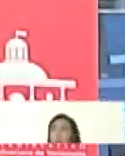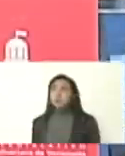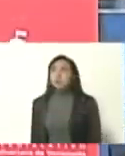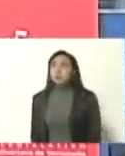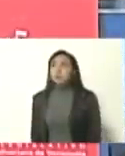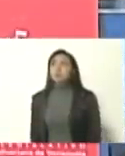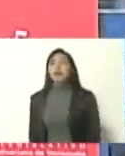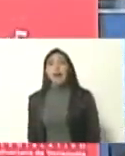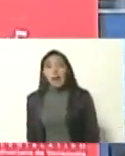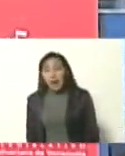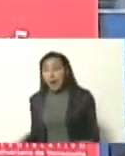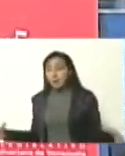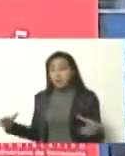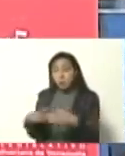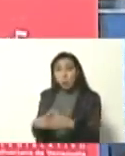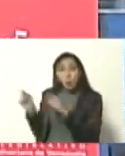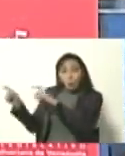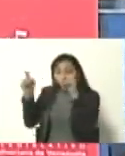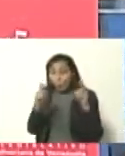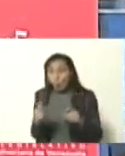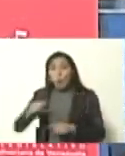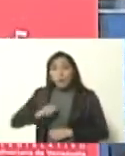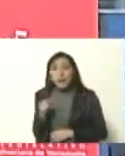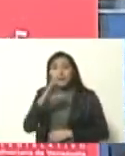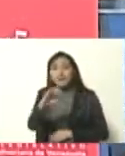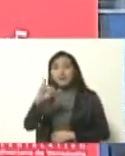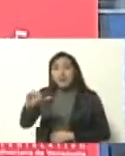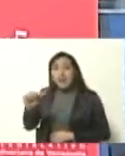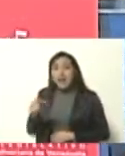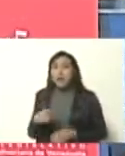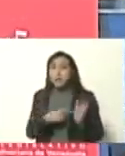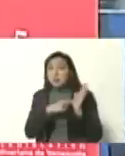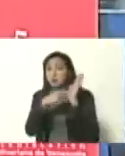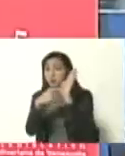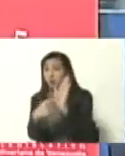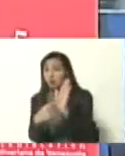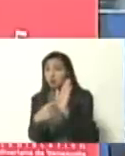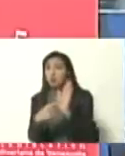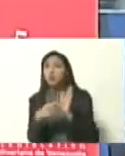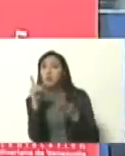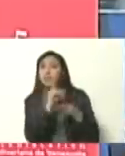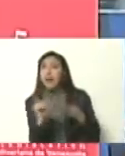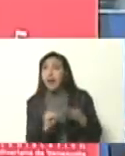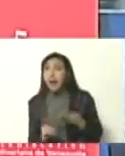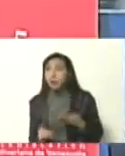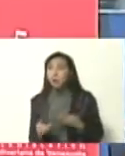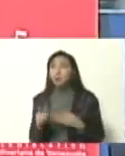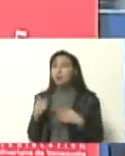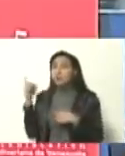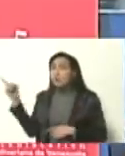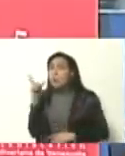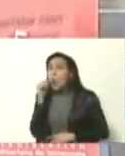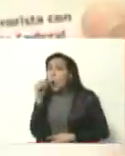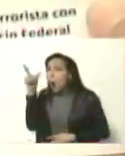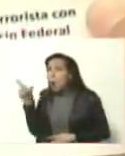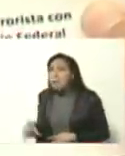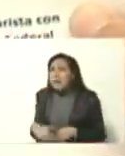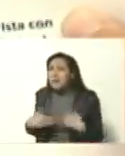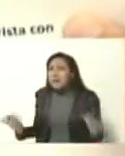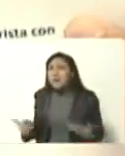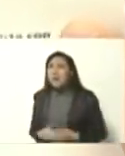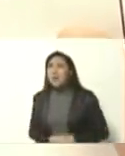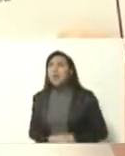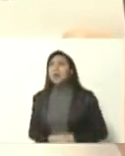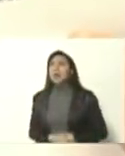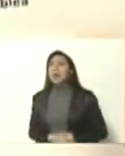ya vamos a mostrar su fotografía y su identificación. Este señor Richard Grillet Álvarez fue